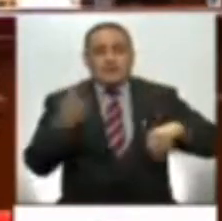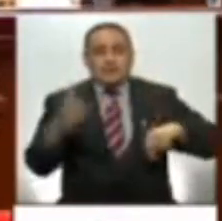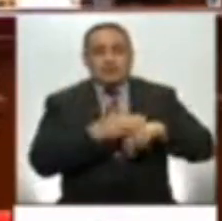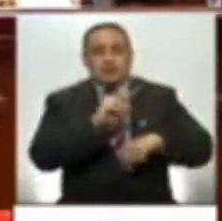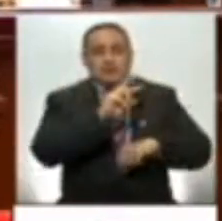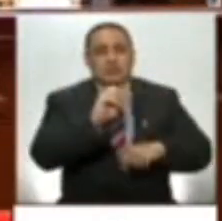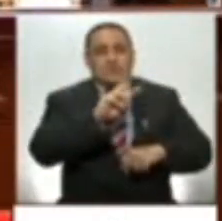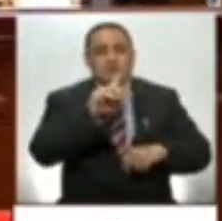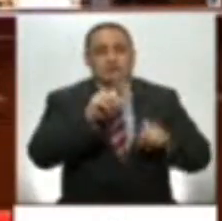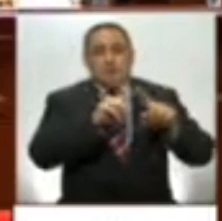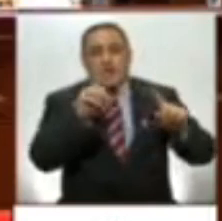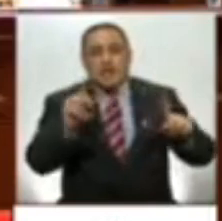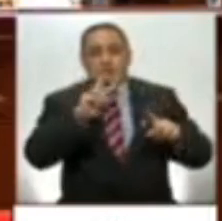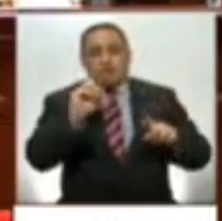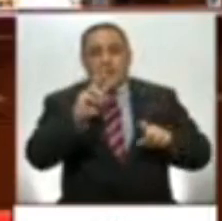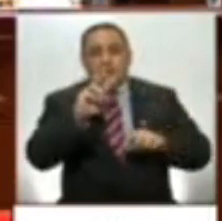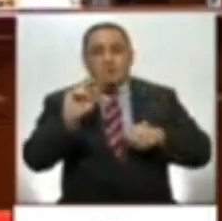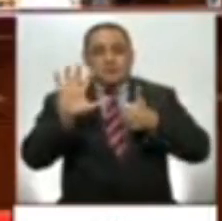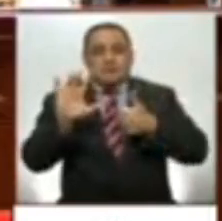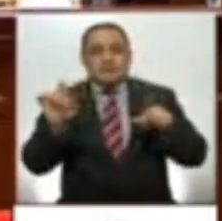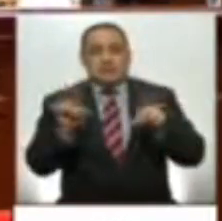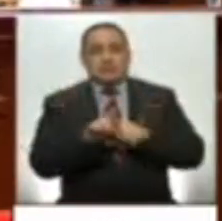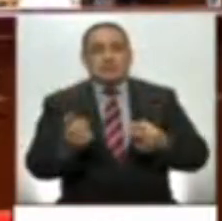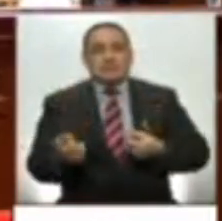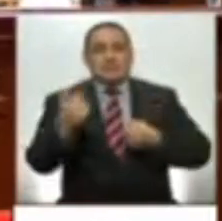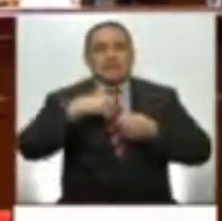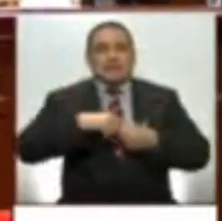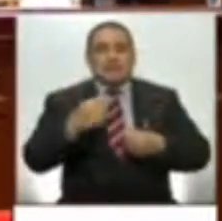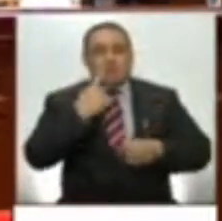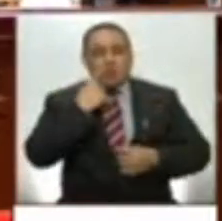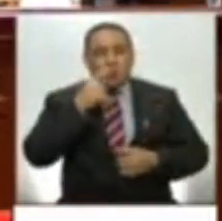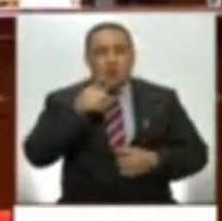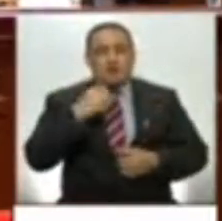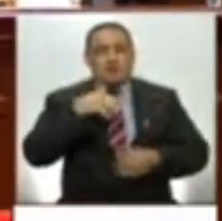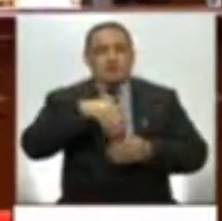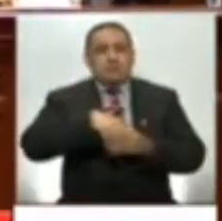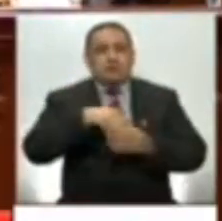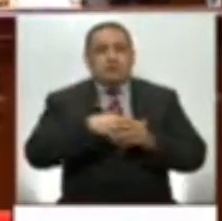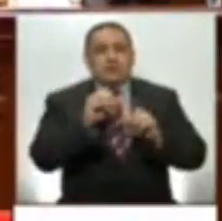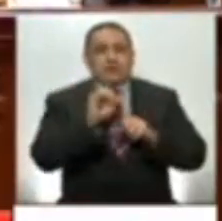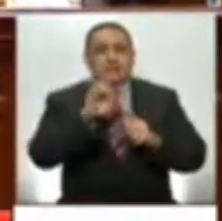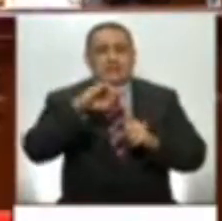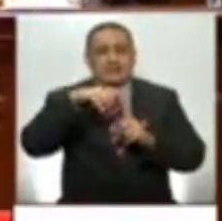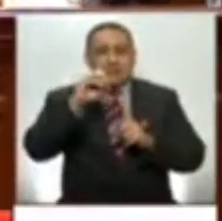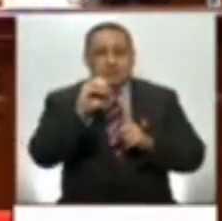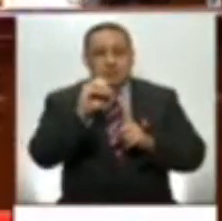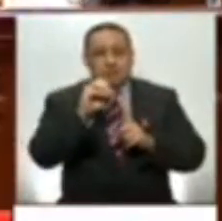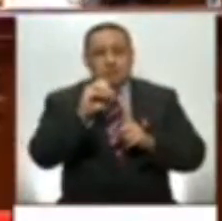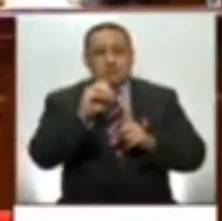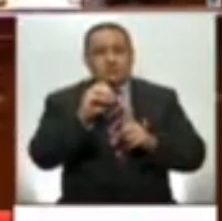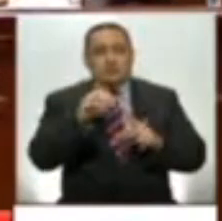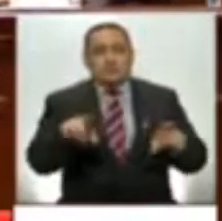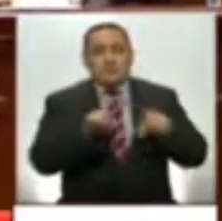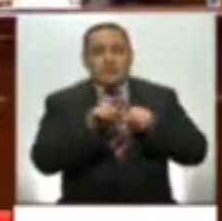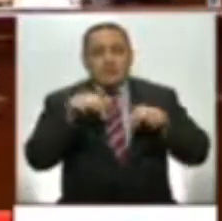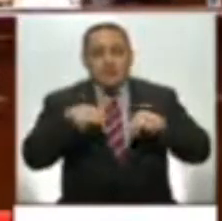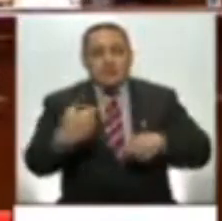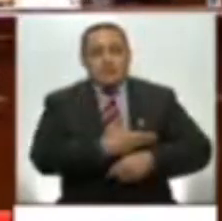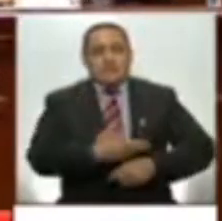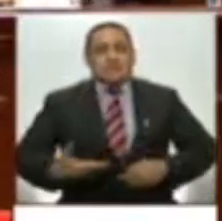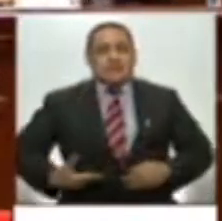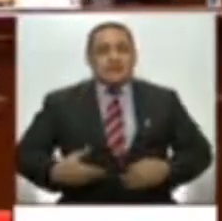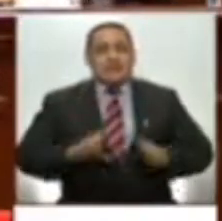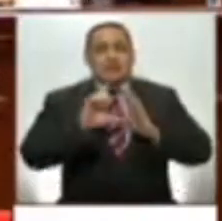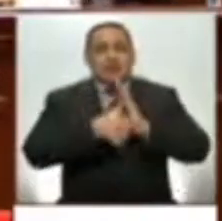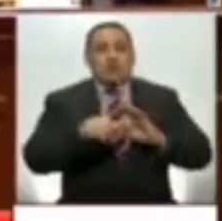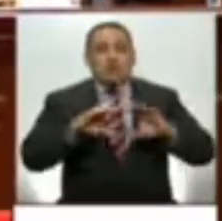parlamentario 2021-2026 estará integrada por el congresista electo Bernardo Jaime Quito Sarmiento, quien la presidirá,